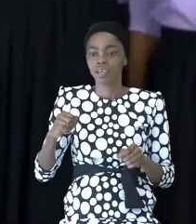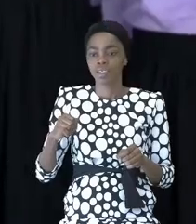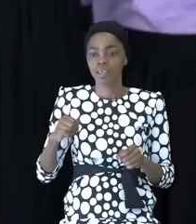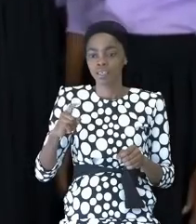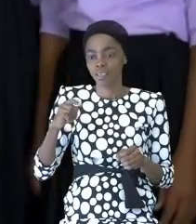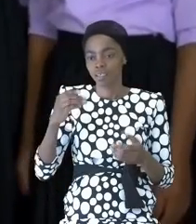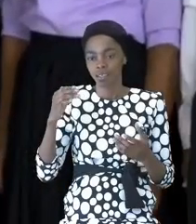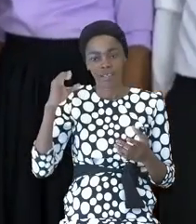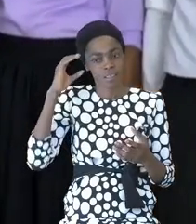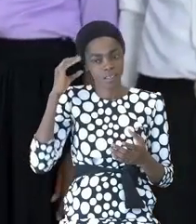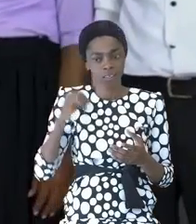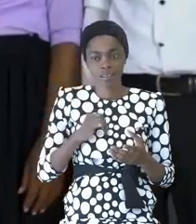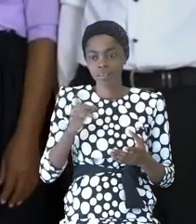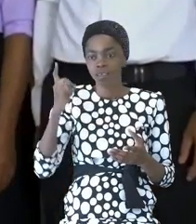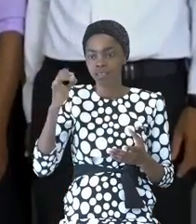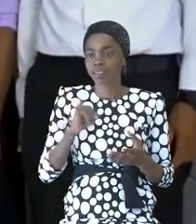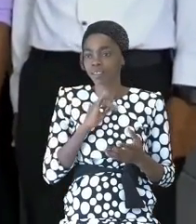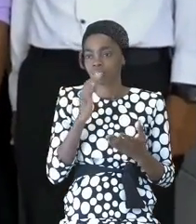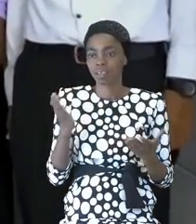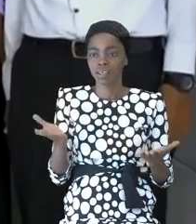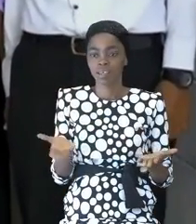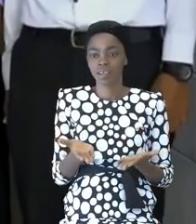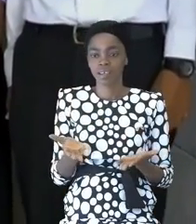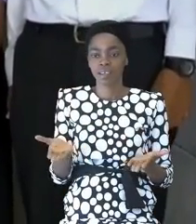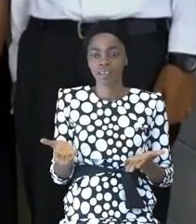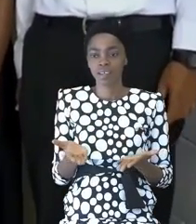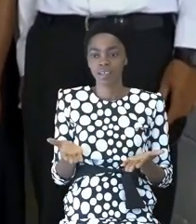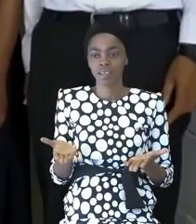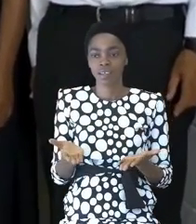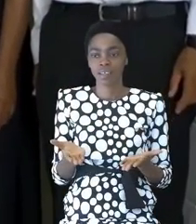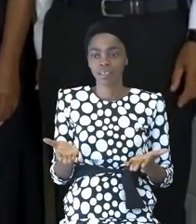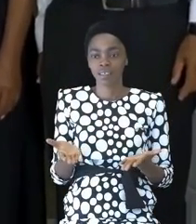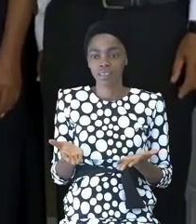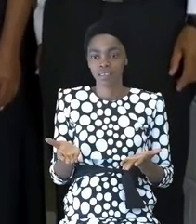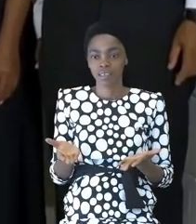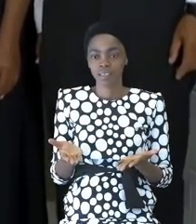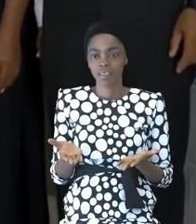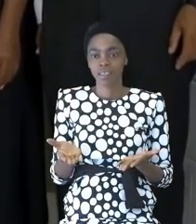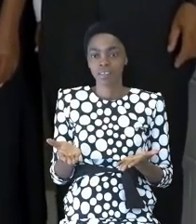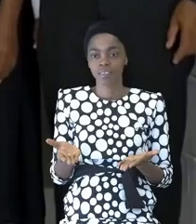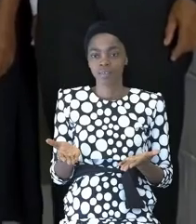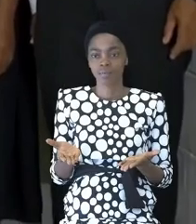oír. Dios está aquí,